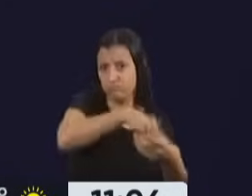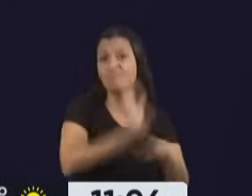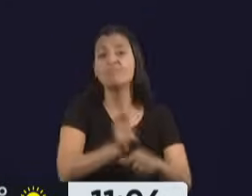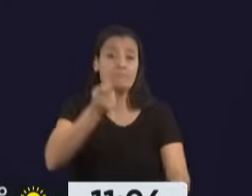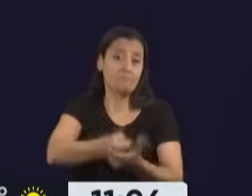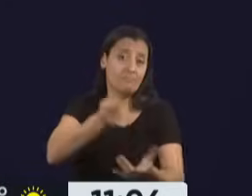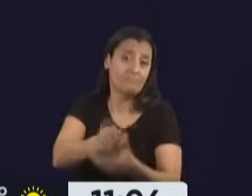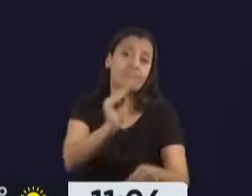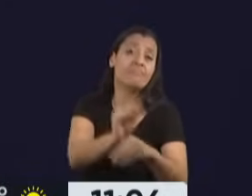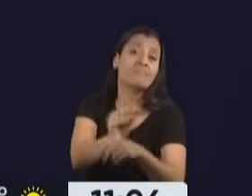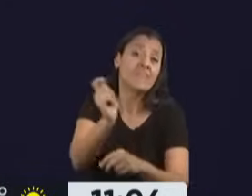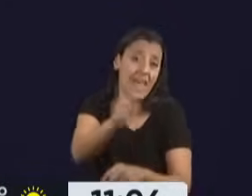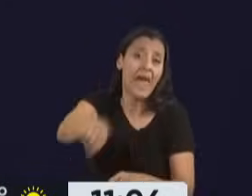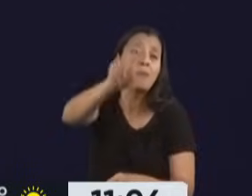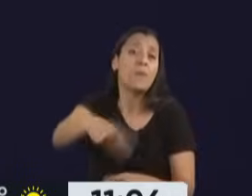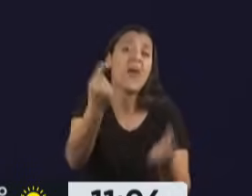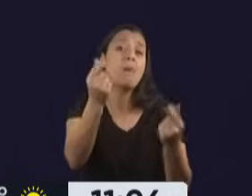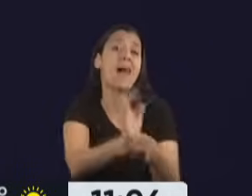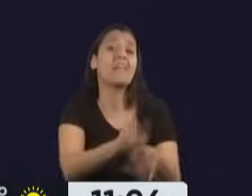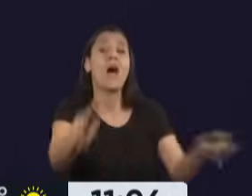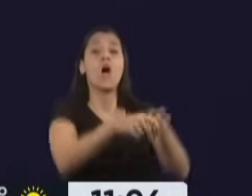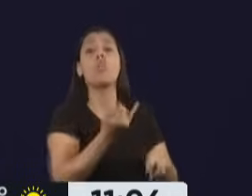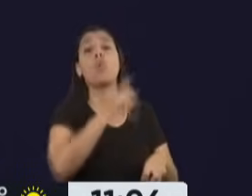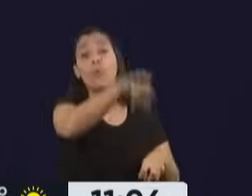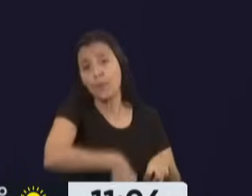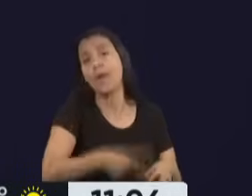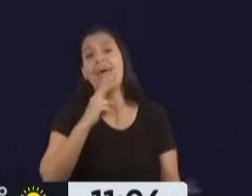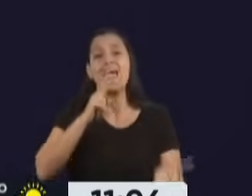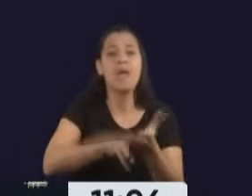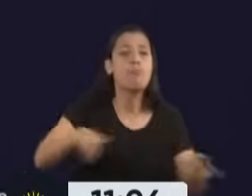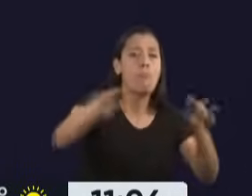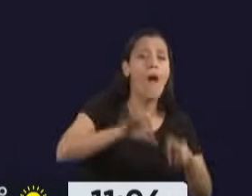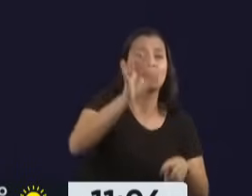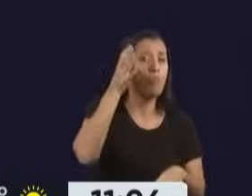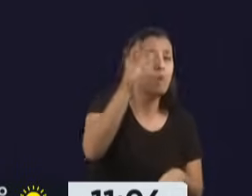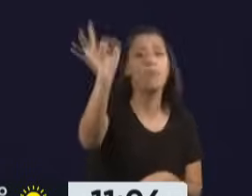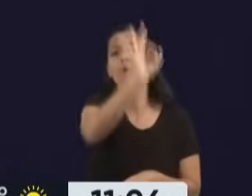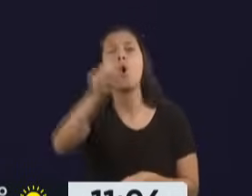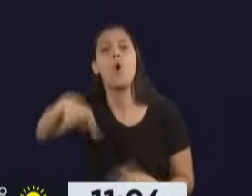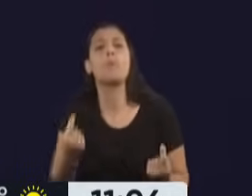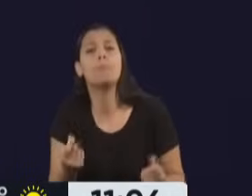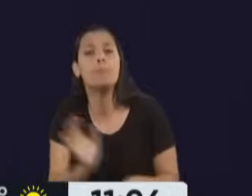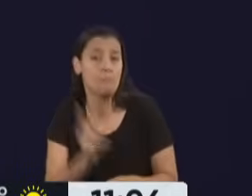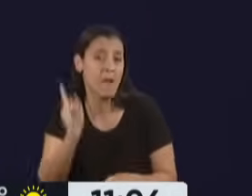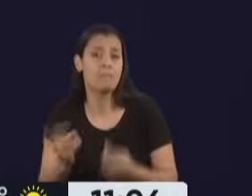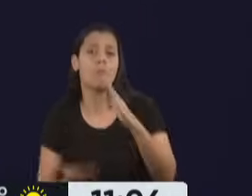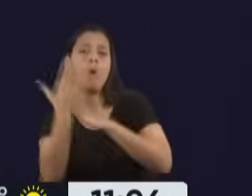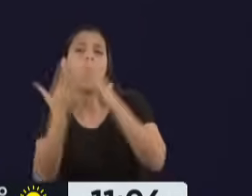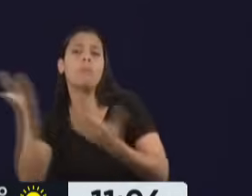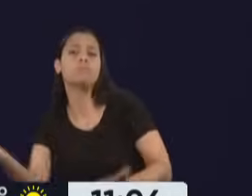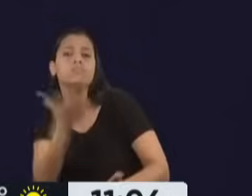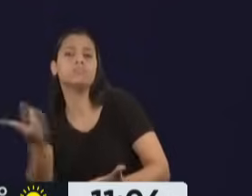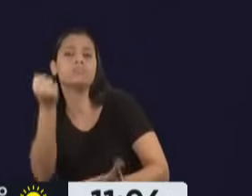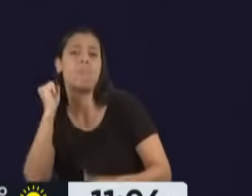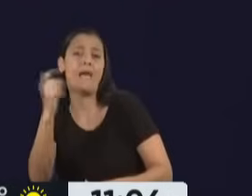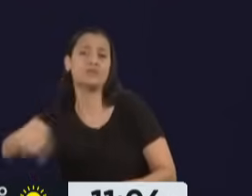por supuesto, con una presión impositiva delirante o por emisión monetaria que